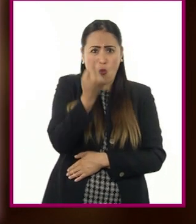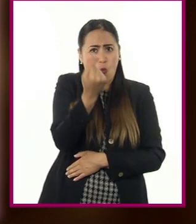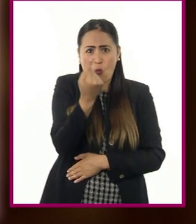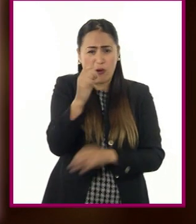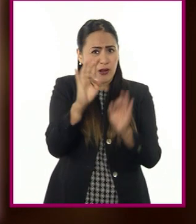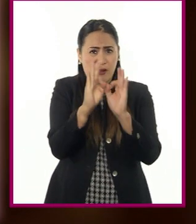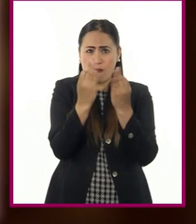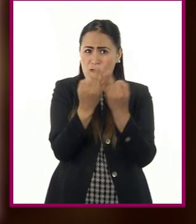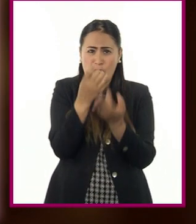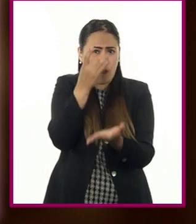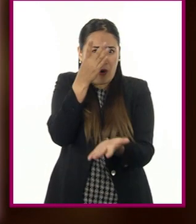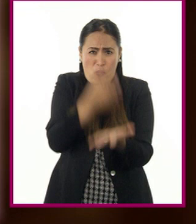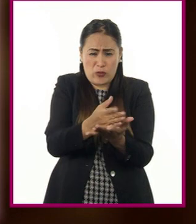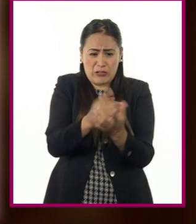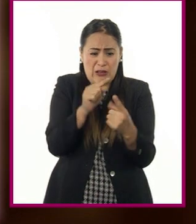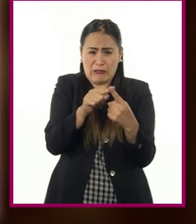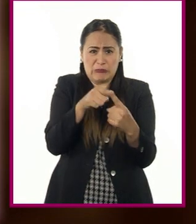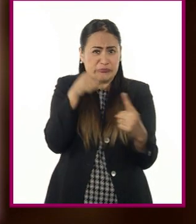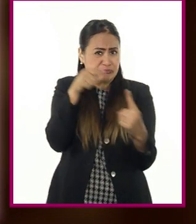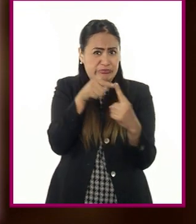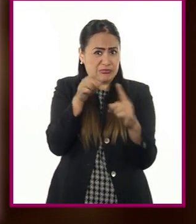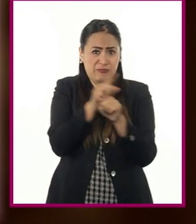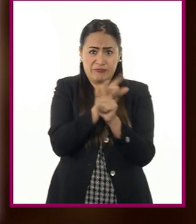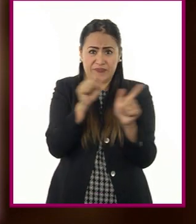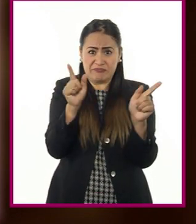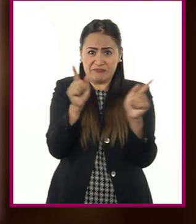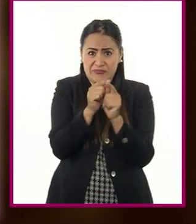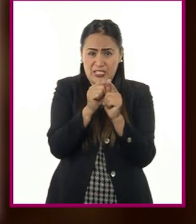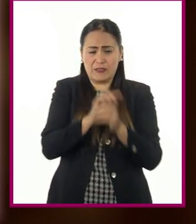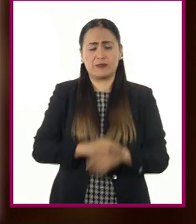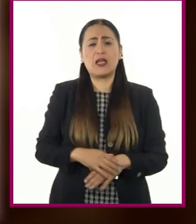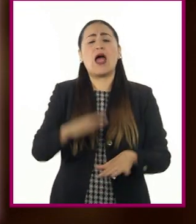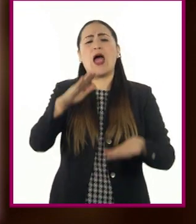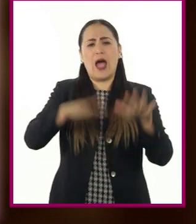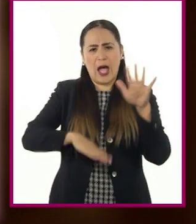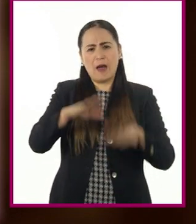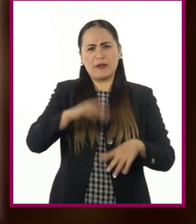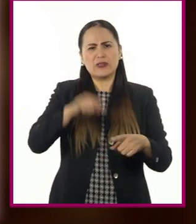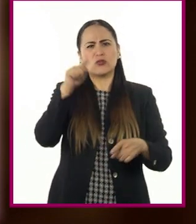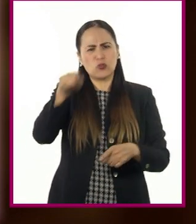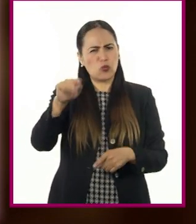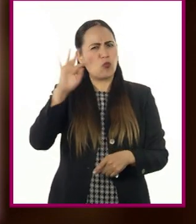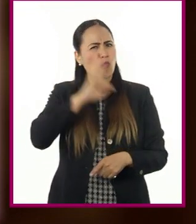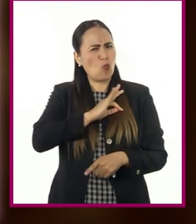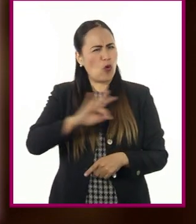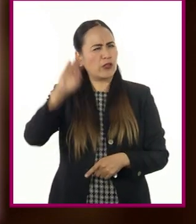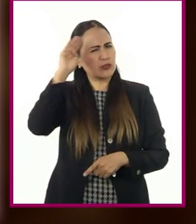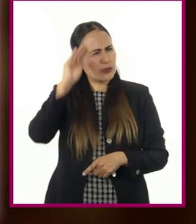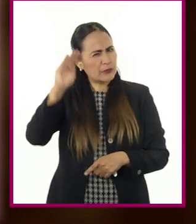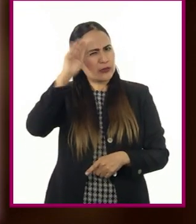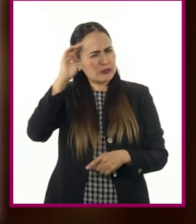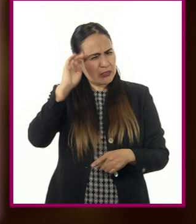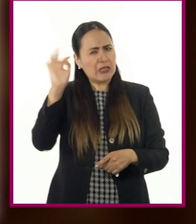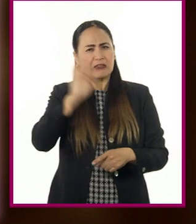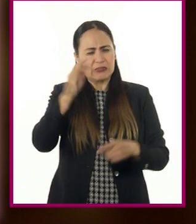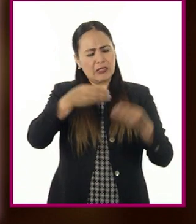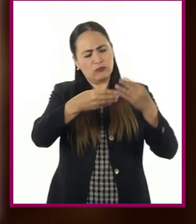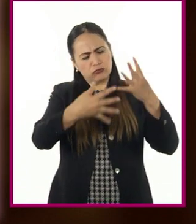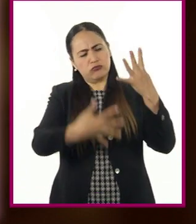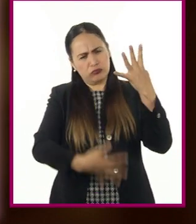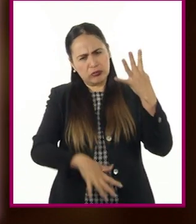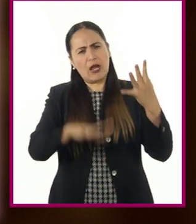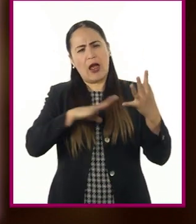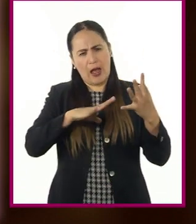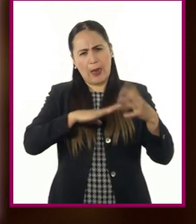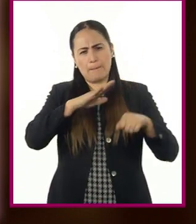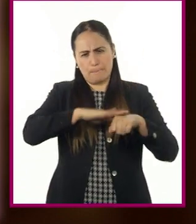decidir ni una sola opción, y que las opciones muchas veces dependen de tu capacidad para identificar posibilidades o